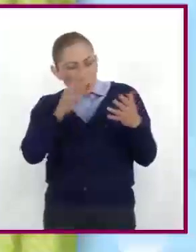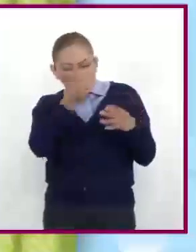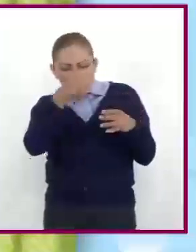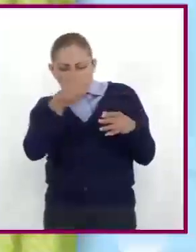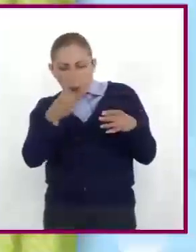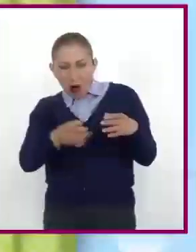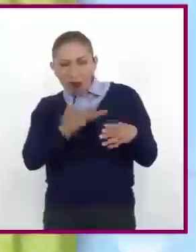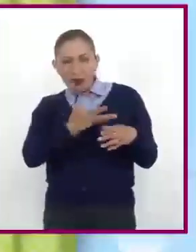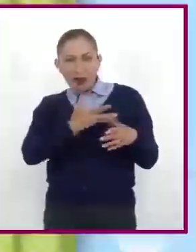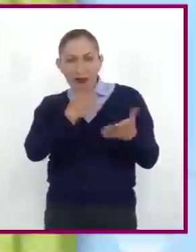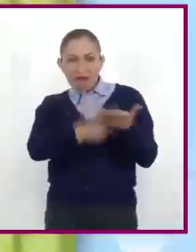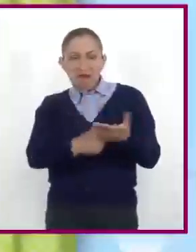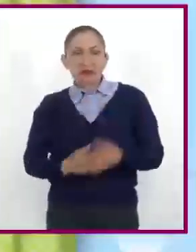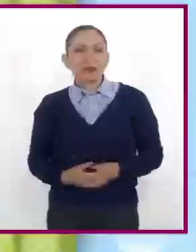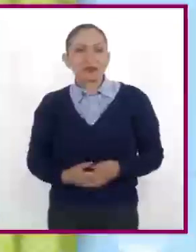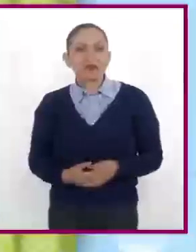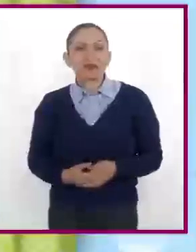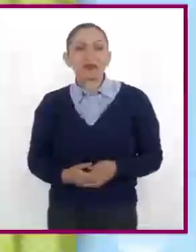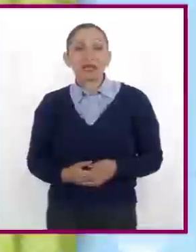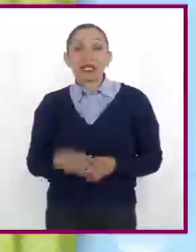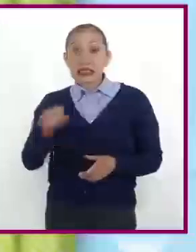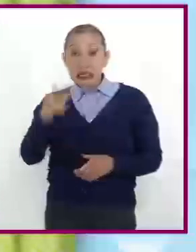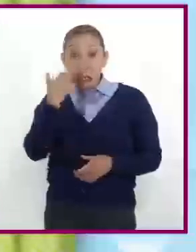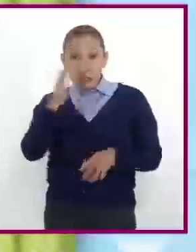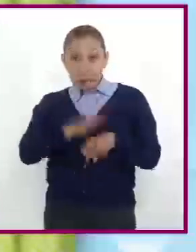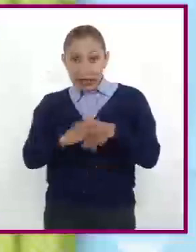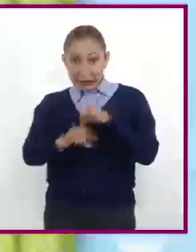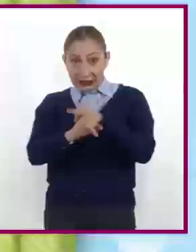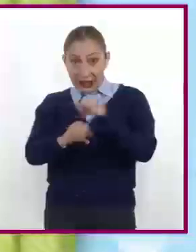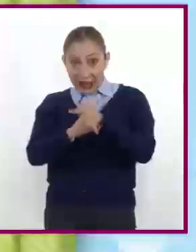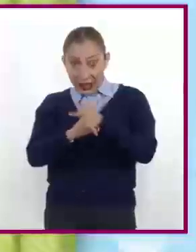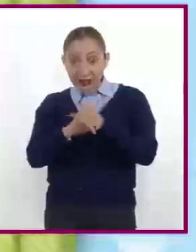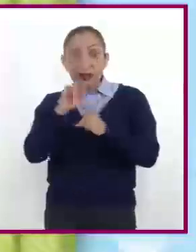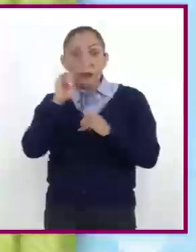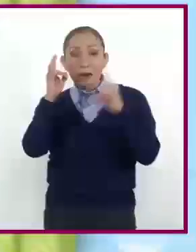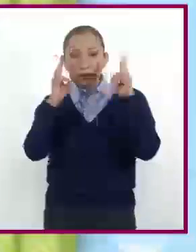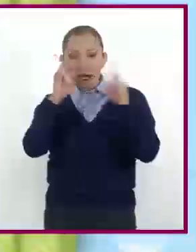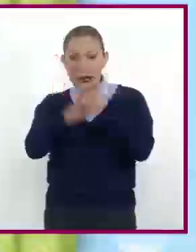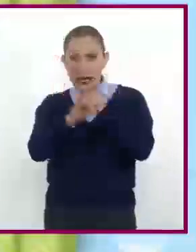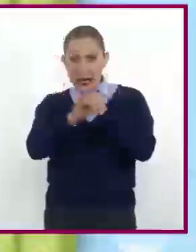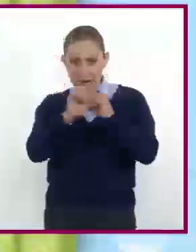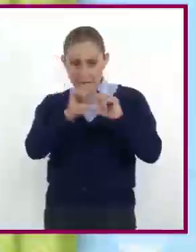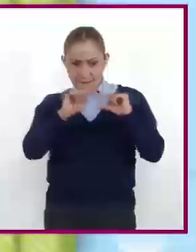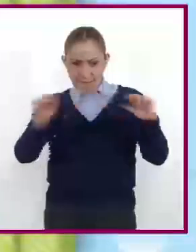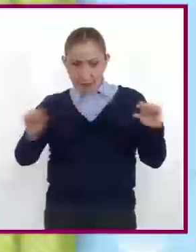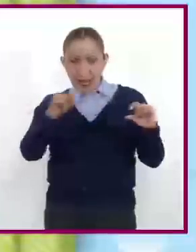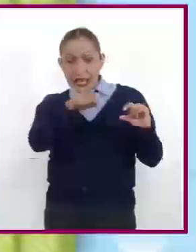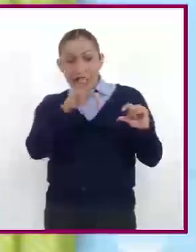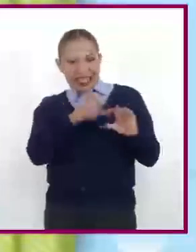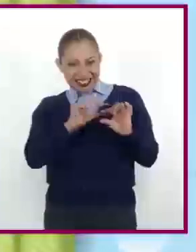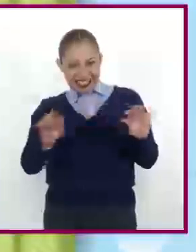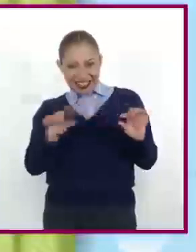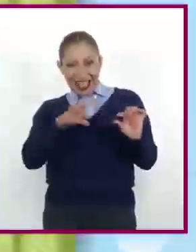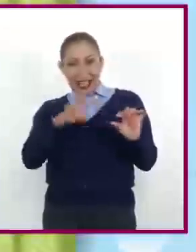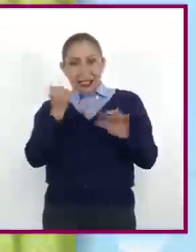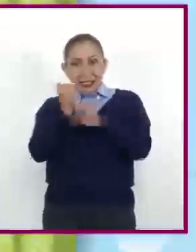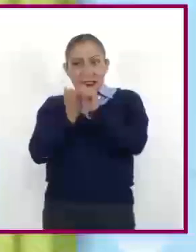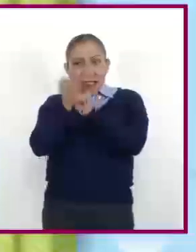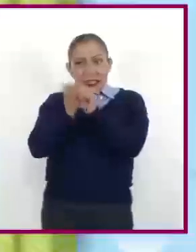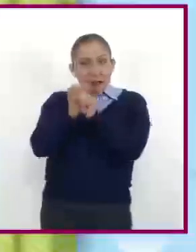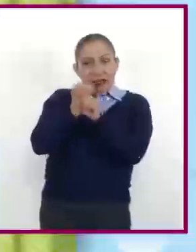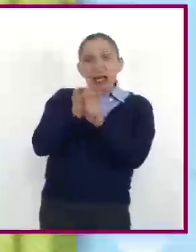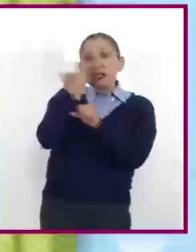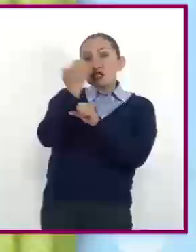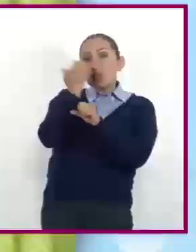estructura. Y si tienes acceso a Internet, visita la siguiente página, en la que encontrarás reportajes